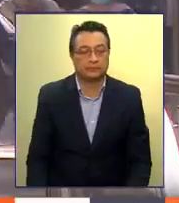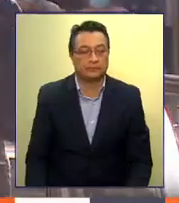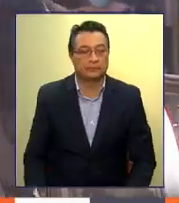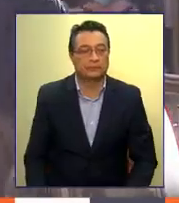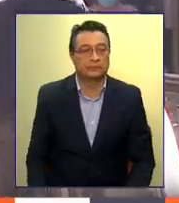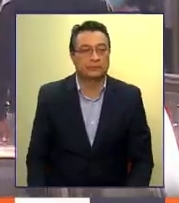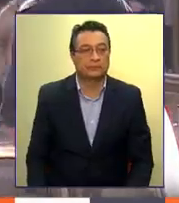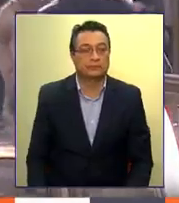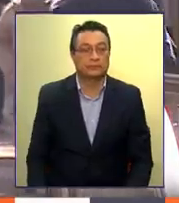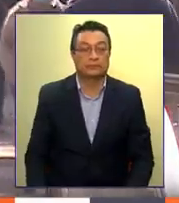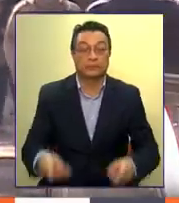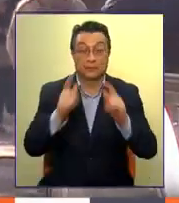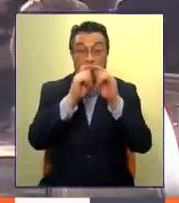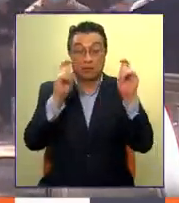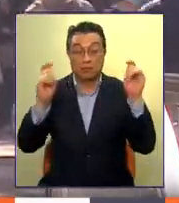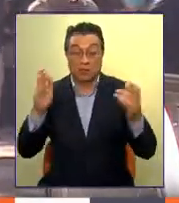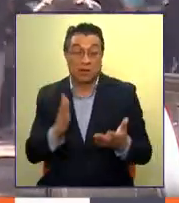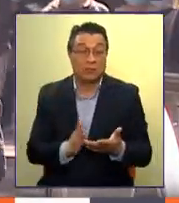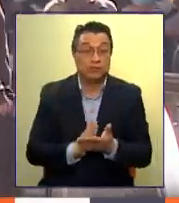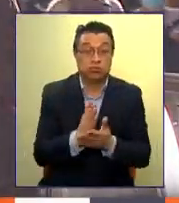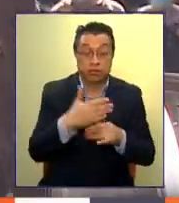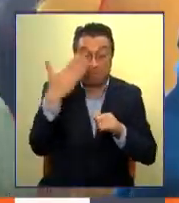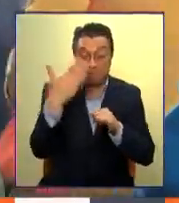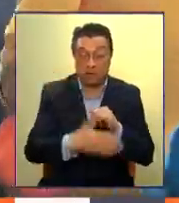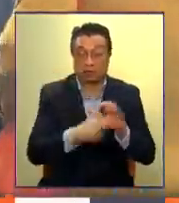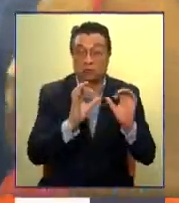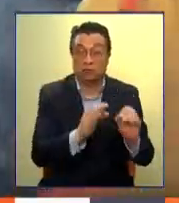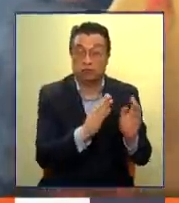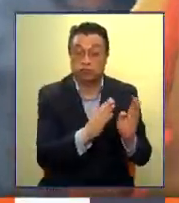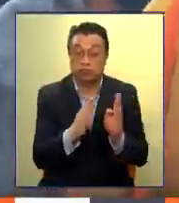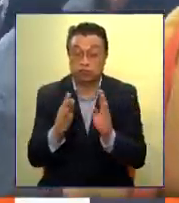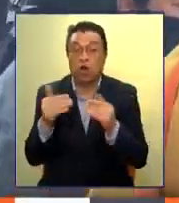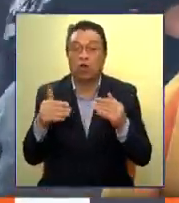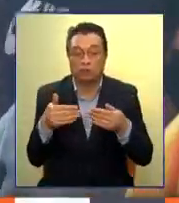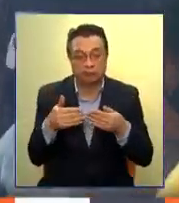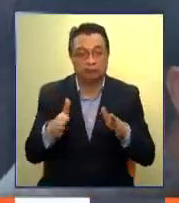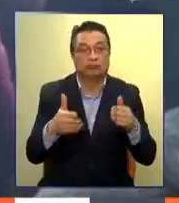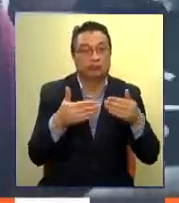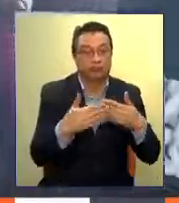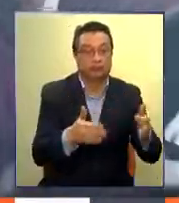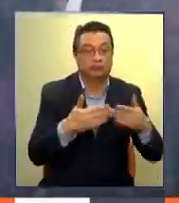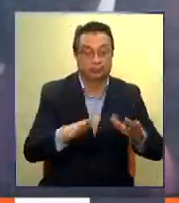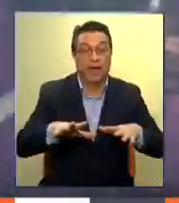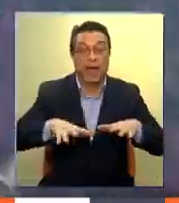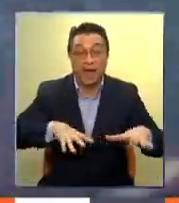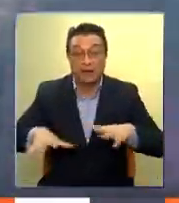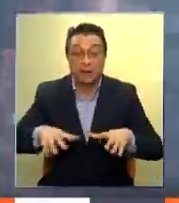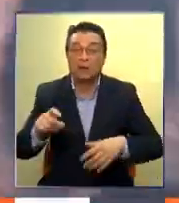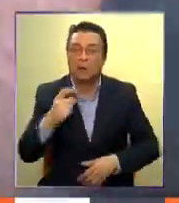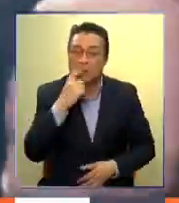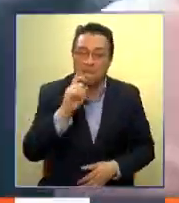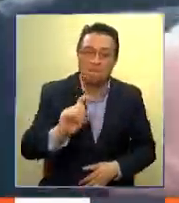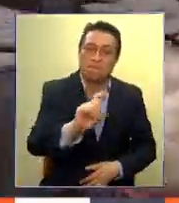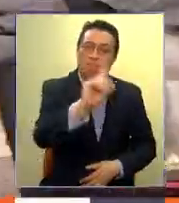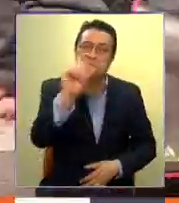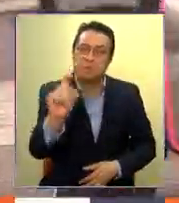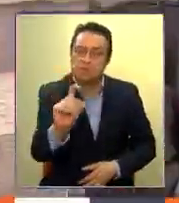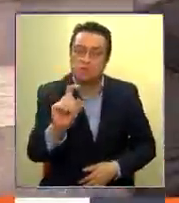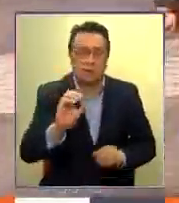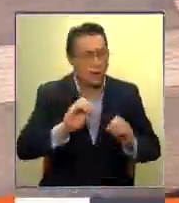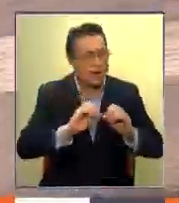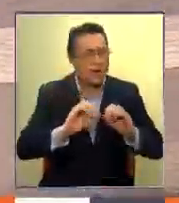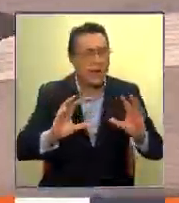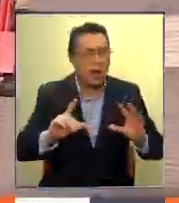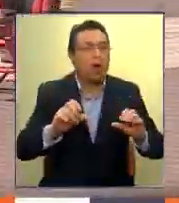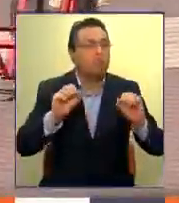con la campaña en marcha los plazos andando y en medio de una paulatina reapertura de las actividades la pregunta surge de manera espontánea se